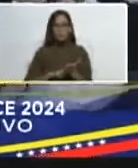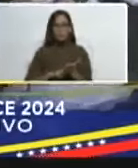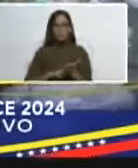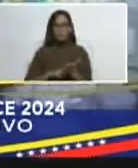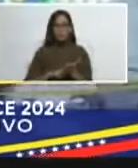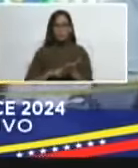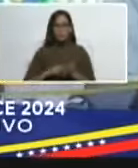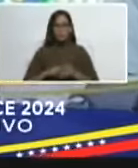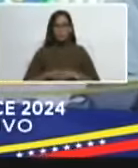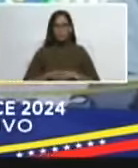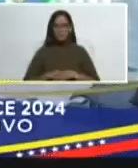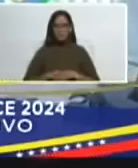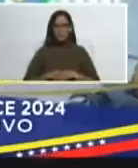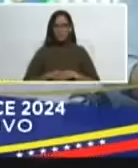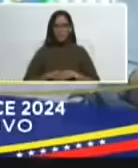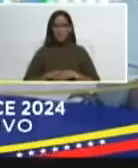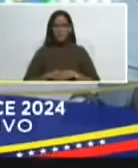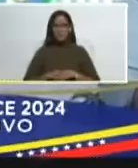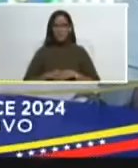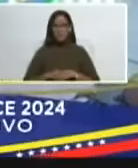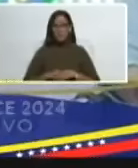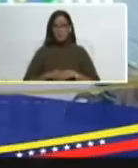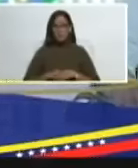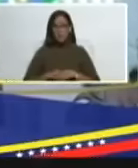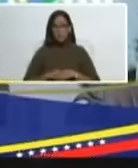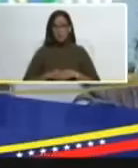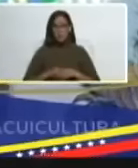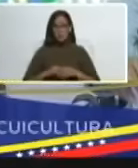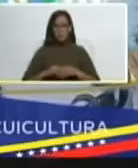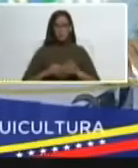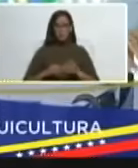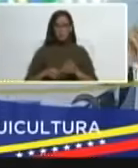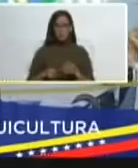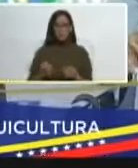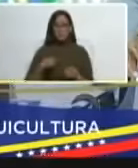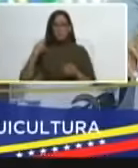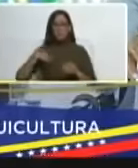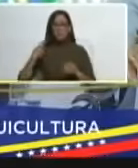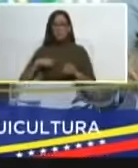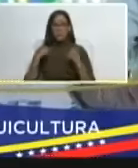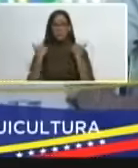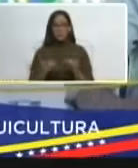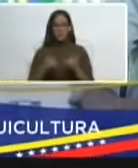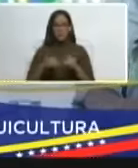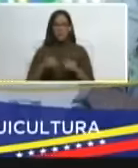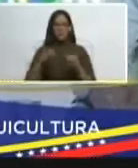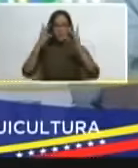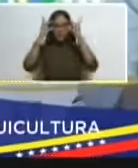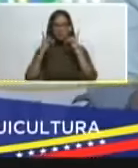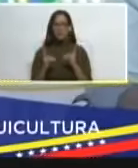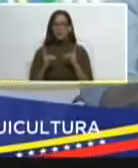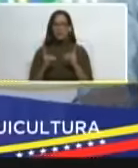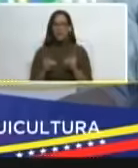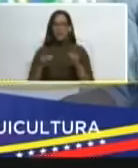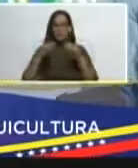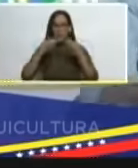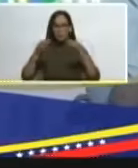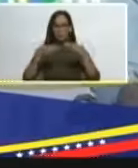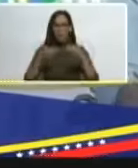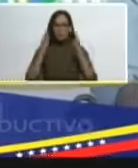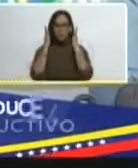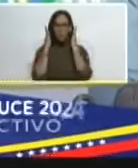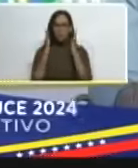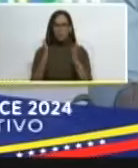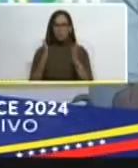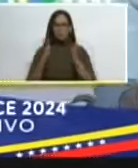que decir, porque hay tanto que mostrar, que uno tiene que definir a qué audiencia dirigirse.